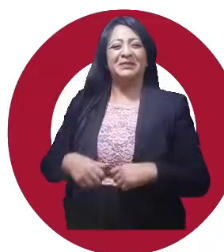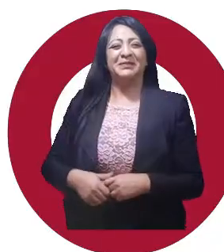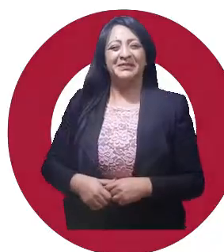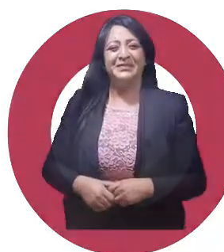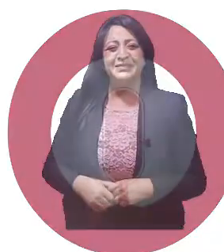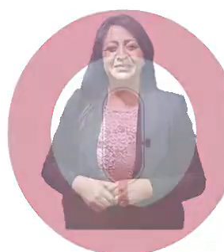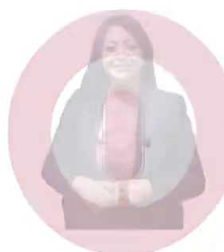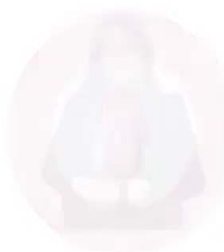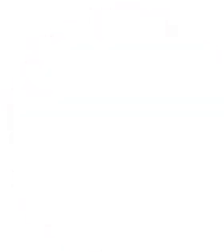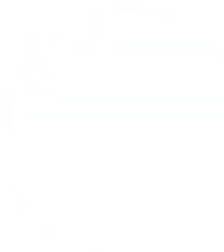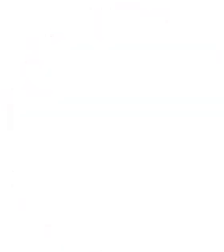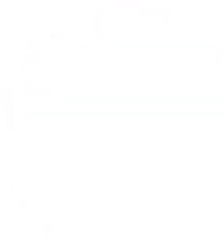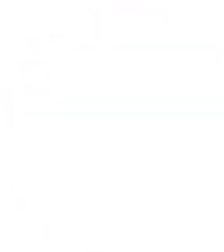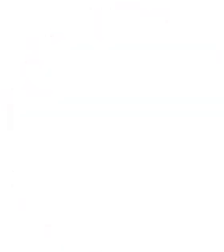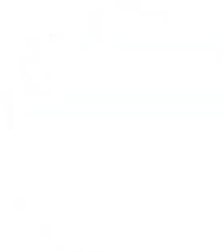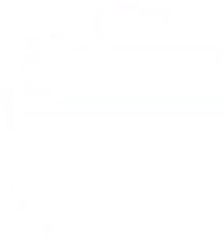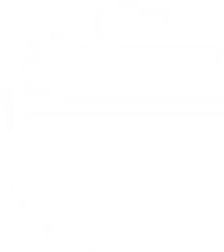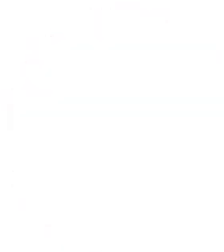quichua.